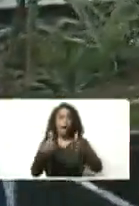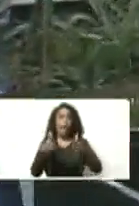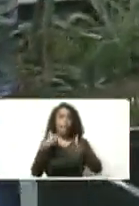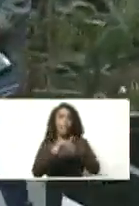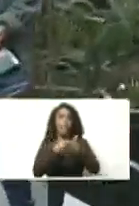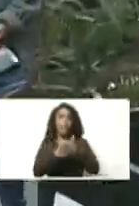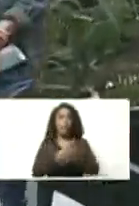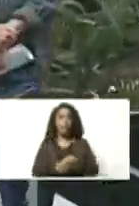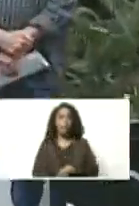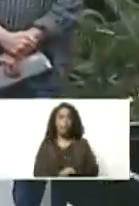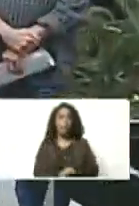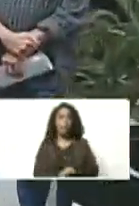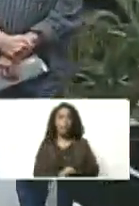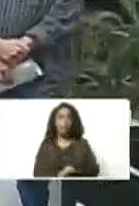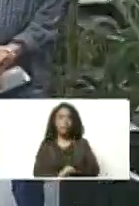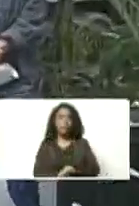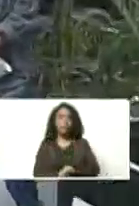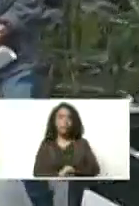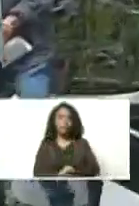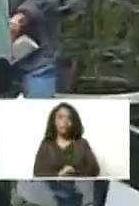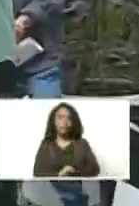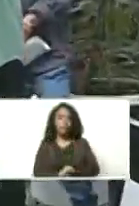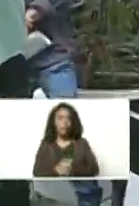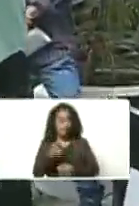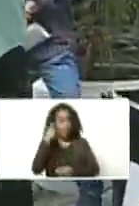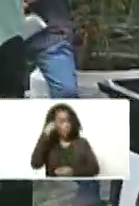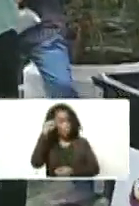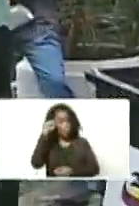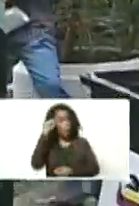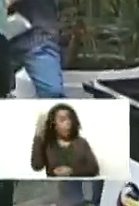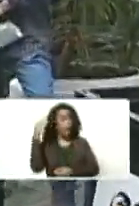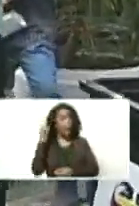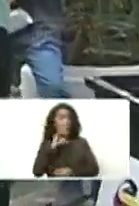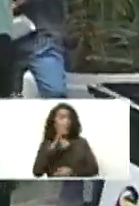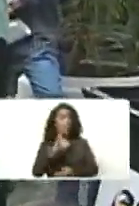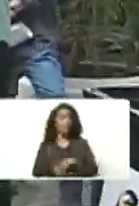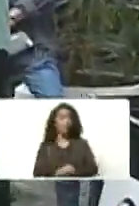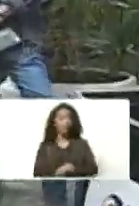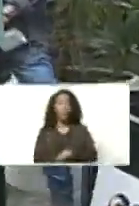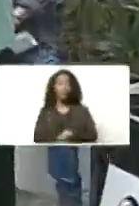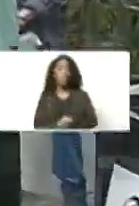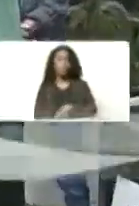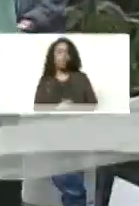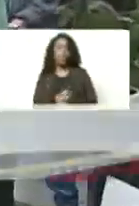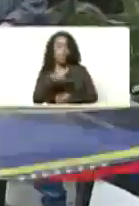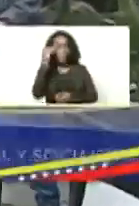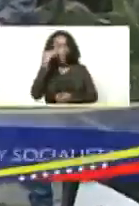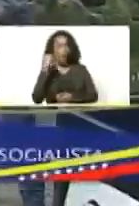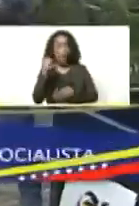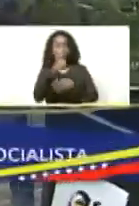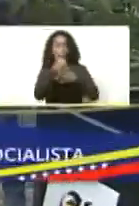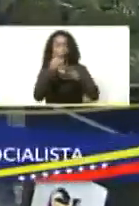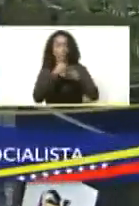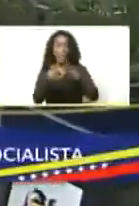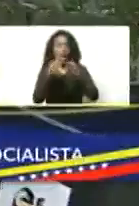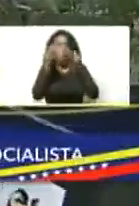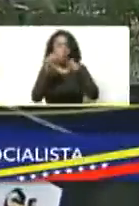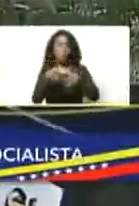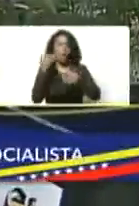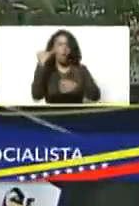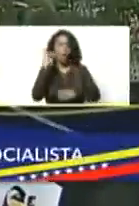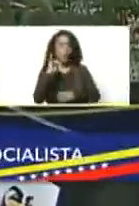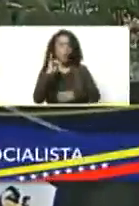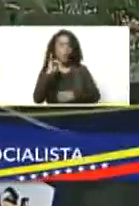qué te parece bueno que se acuerda de nada ricardo la línea justa es